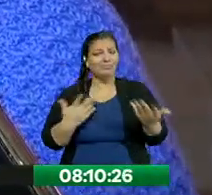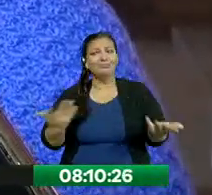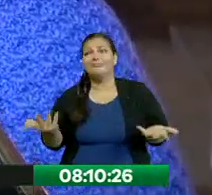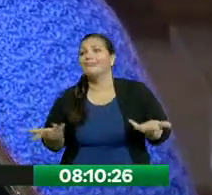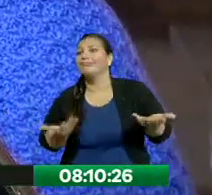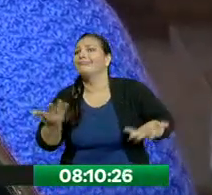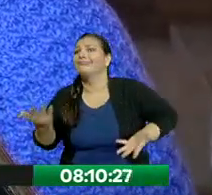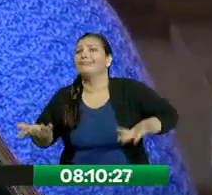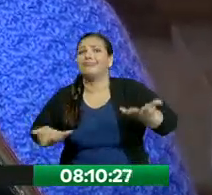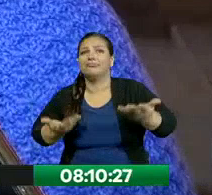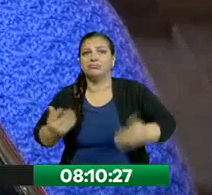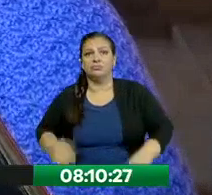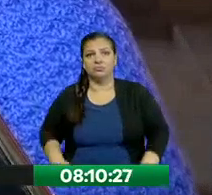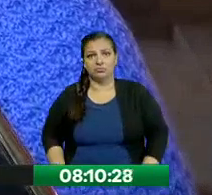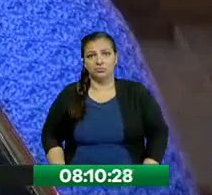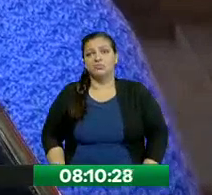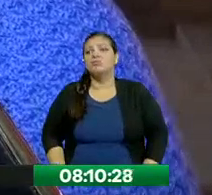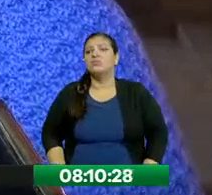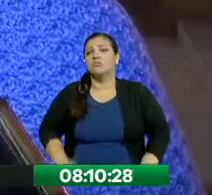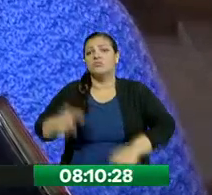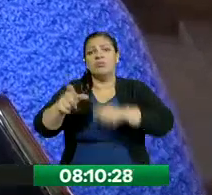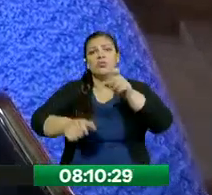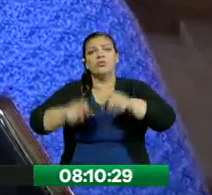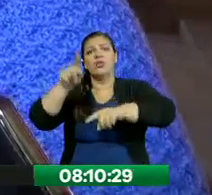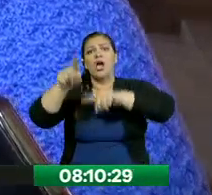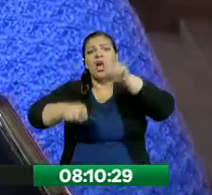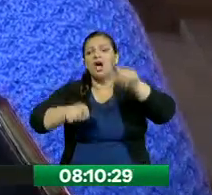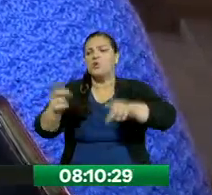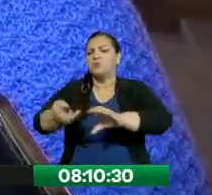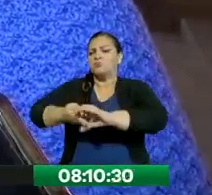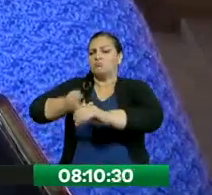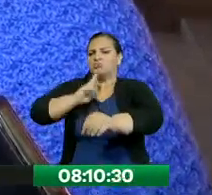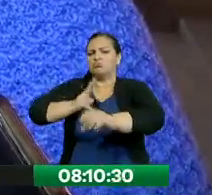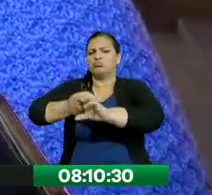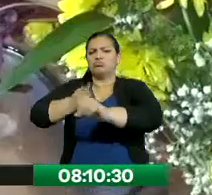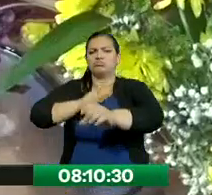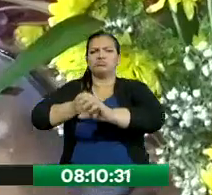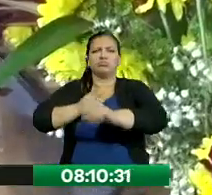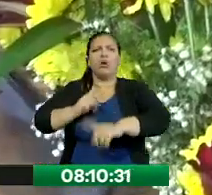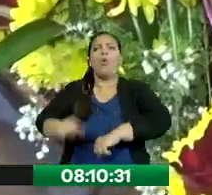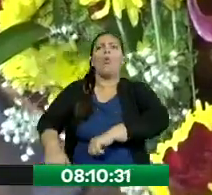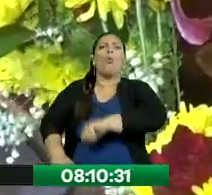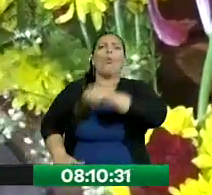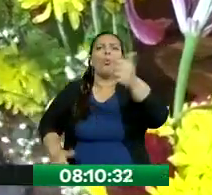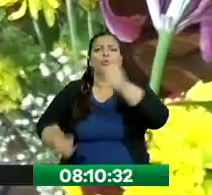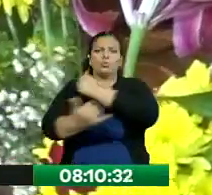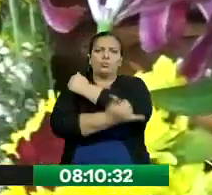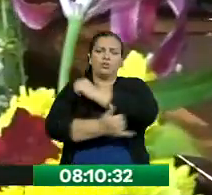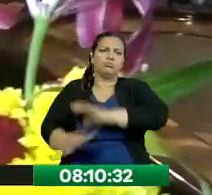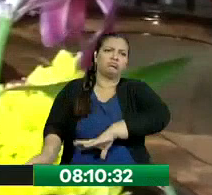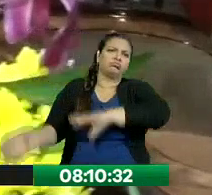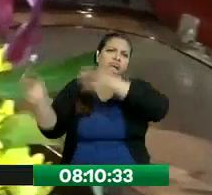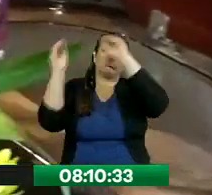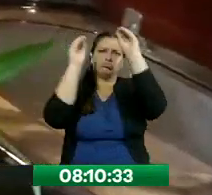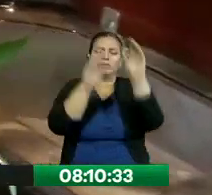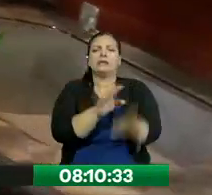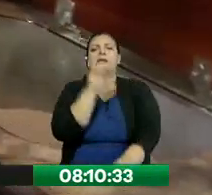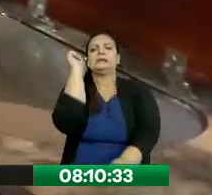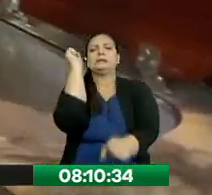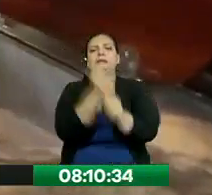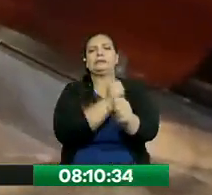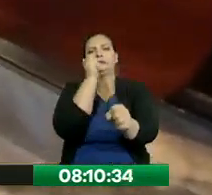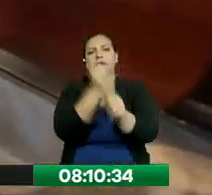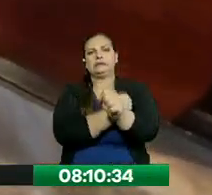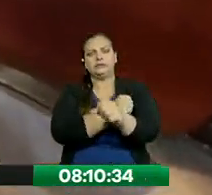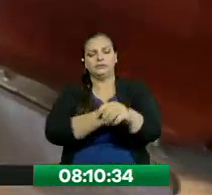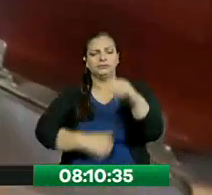trabajar, se han salido a migrar, ¿no?, para que regresen en esta forma, en cadáveres. La desafortunada familia fue a buscar nuevos bríos